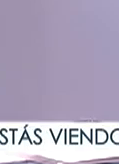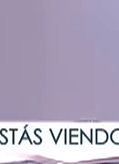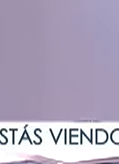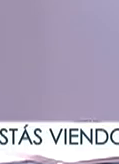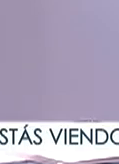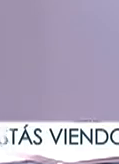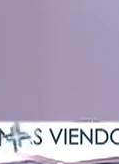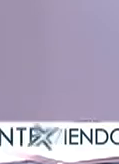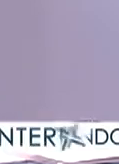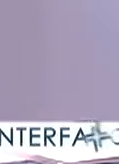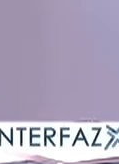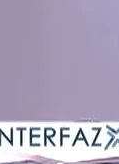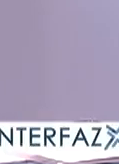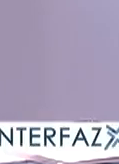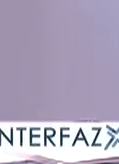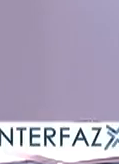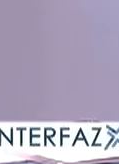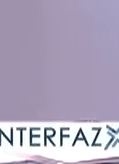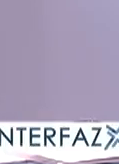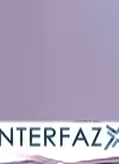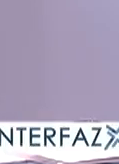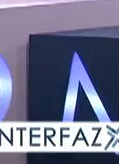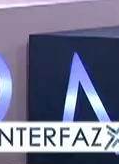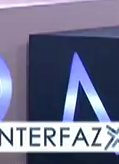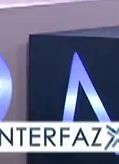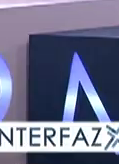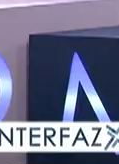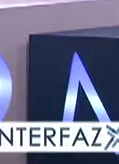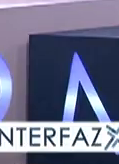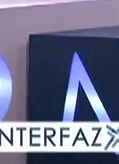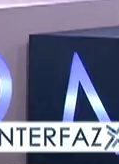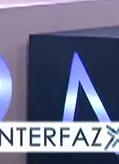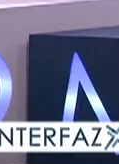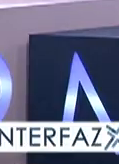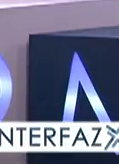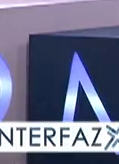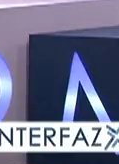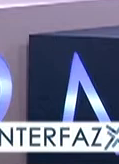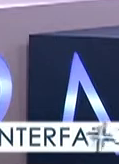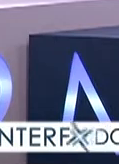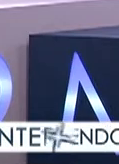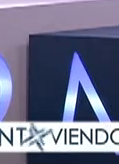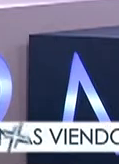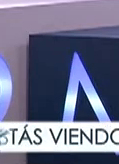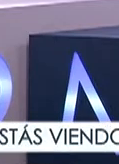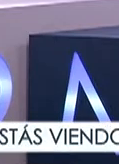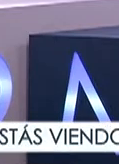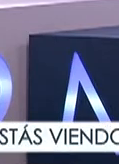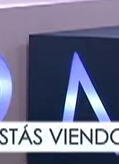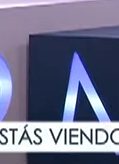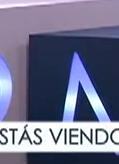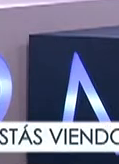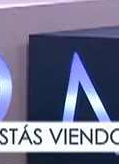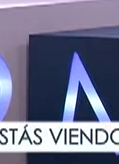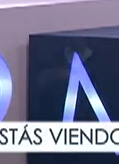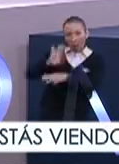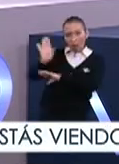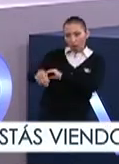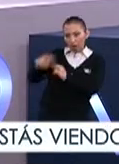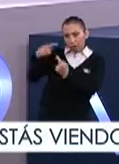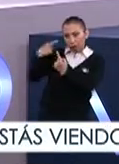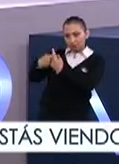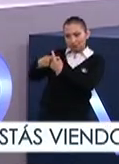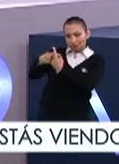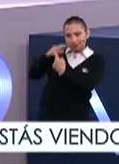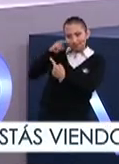de fotografías en Baja California. Él veía pues estas cruces que se ponen en los caminos cuando hay un accidente